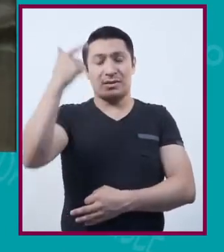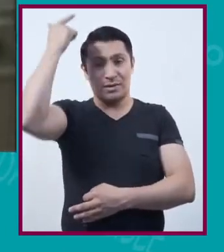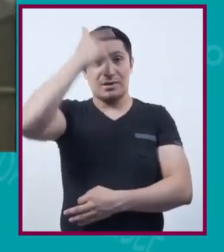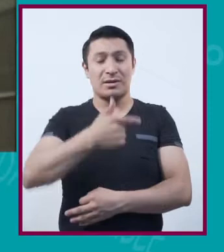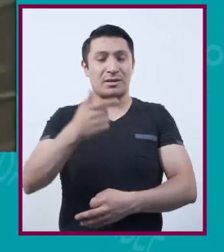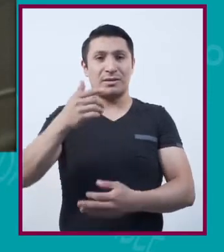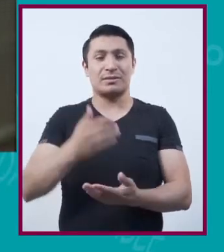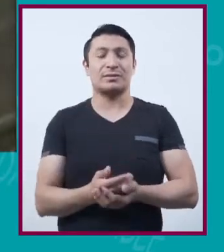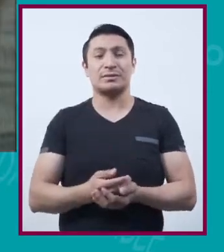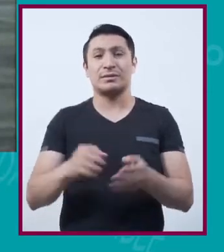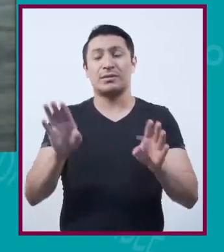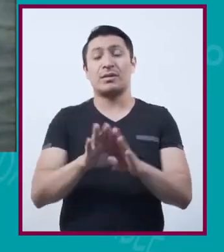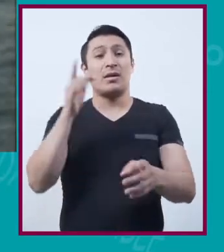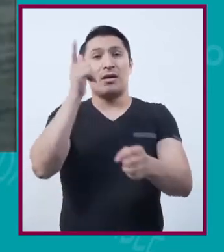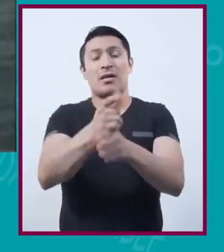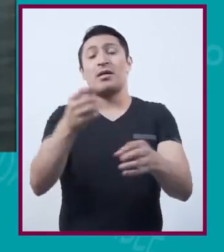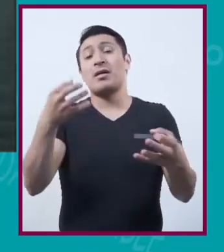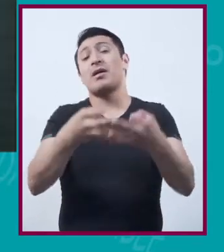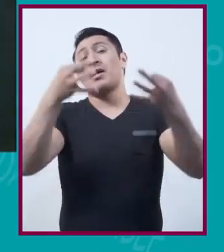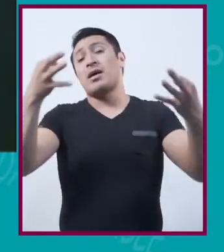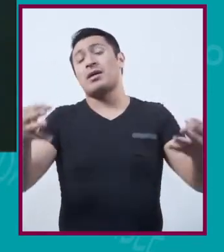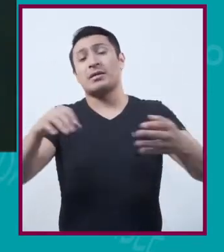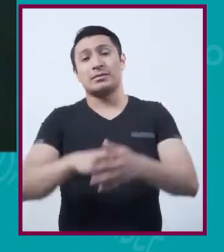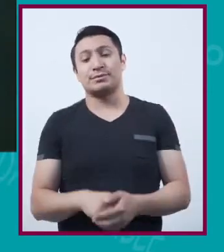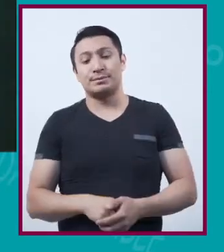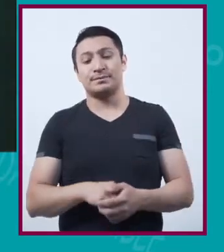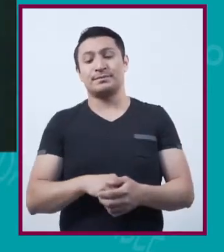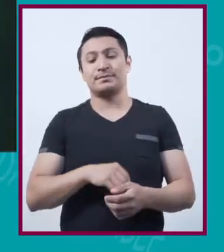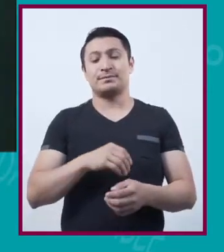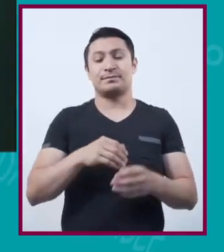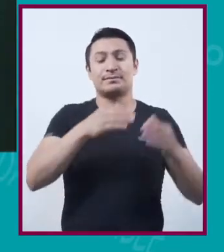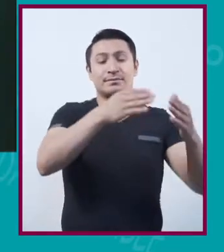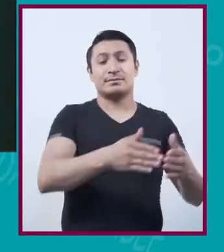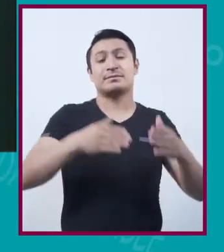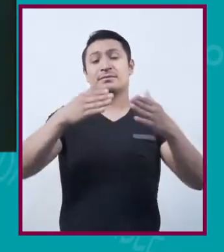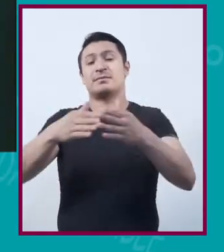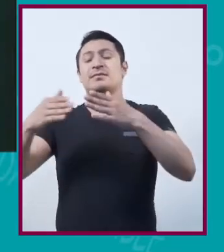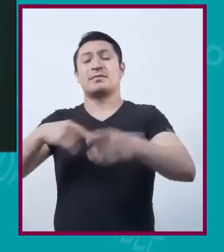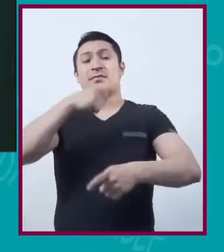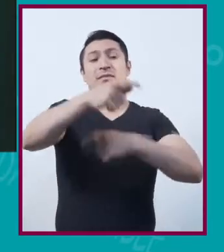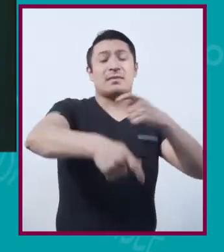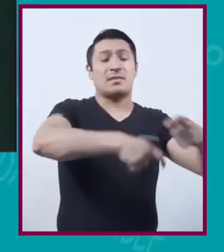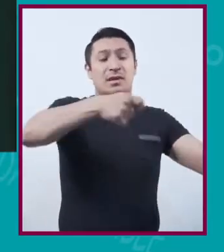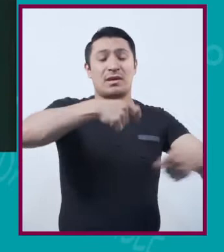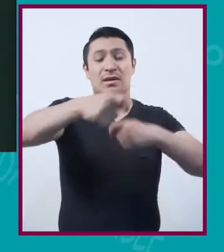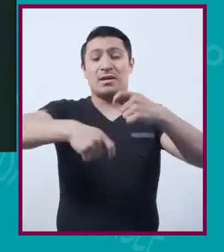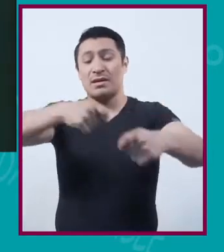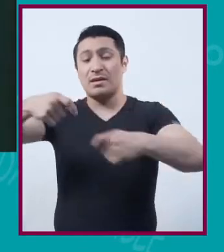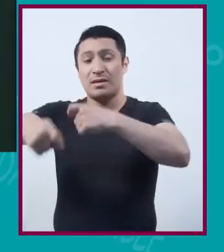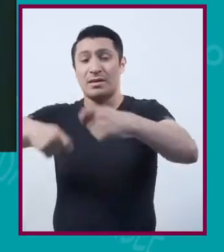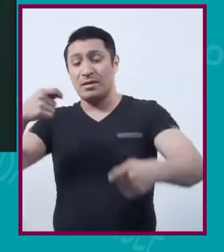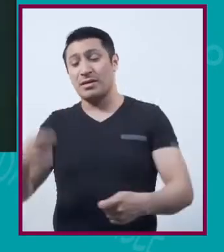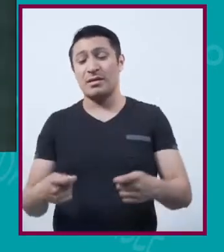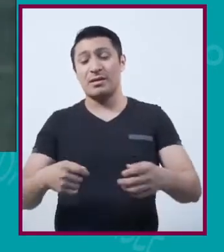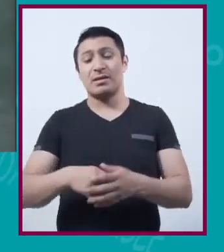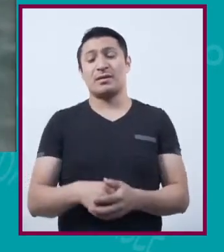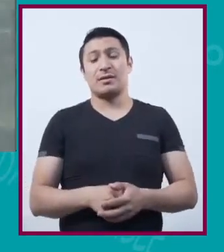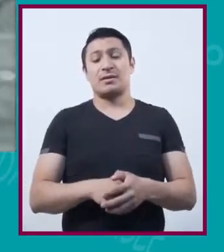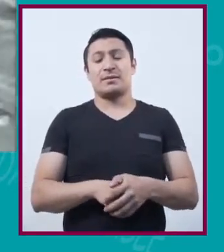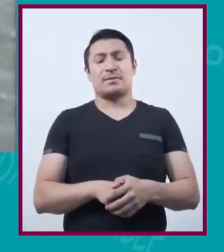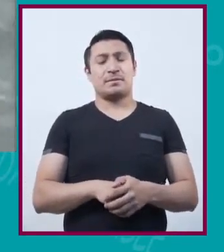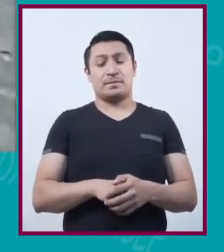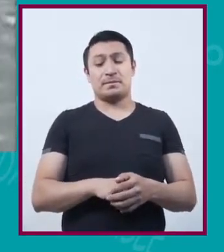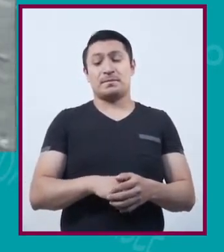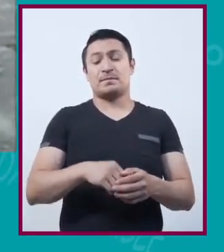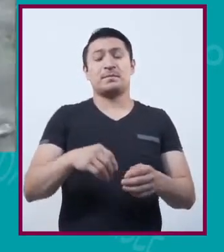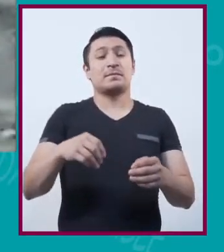medianoche, apareció la tierra, de la cual estarían 2 leguas. Amainaron todas las velas, y quedaron con el treo, que es la vela